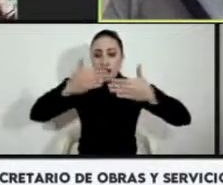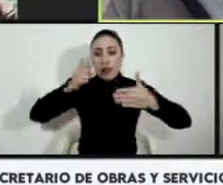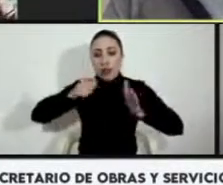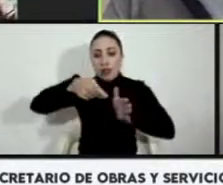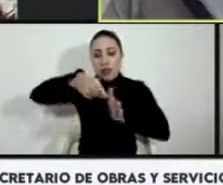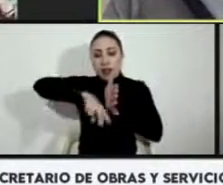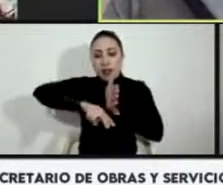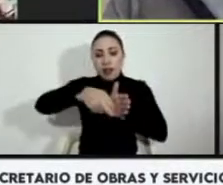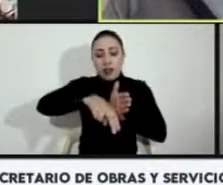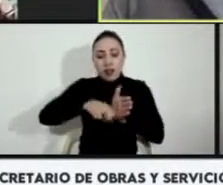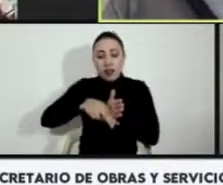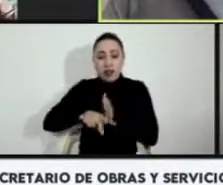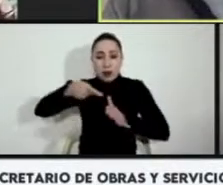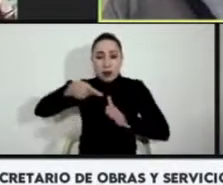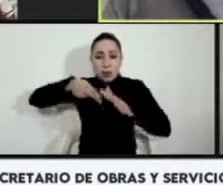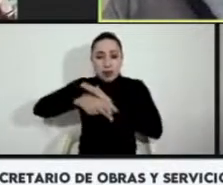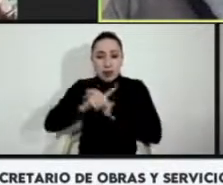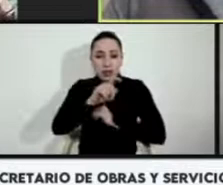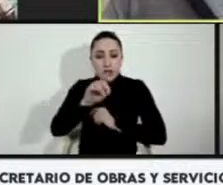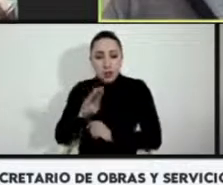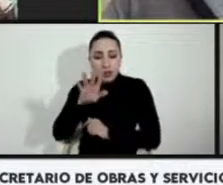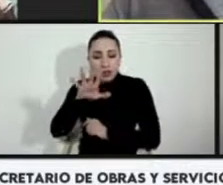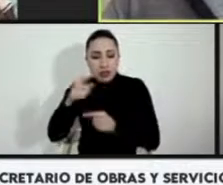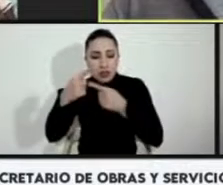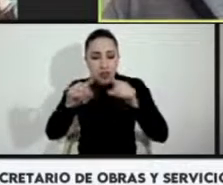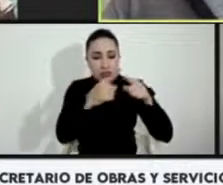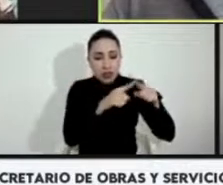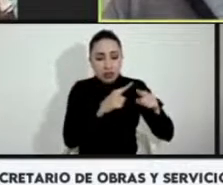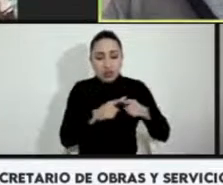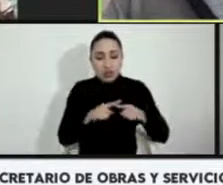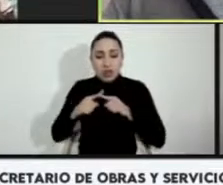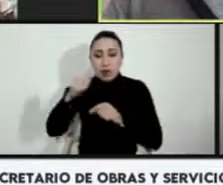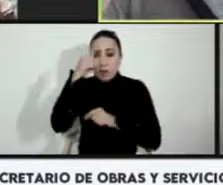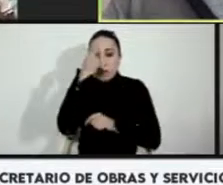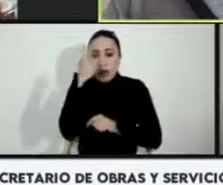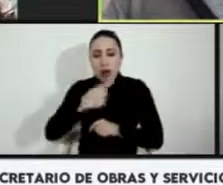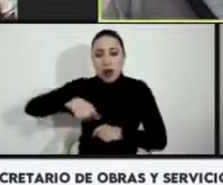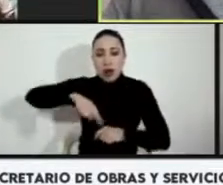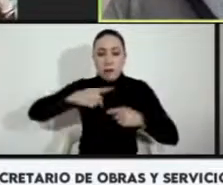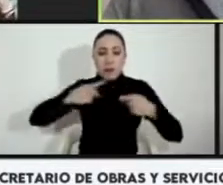del metro, a efecto de generar las condiciones de seguridad,